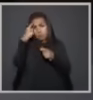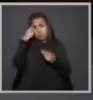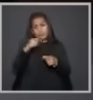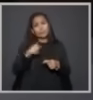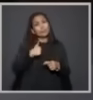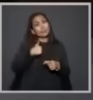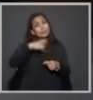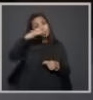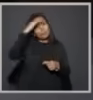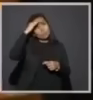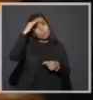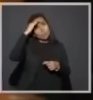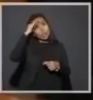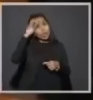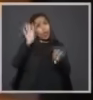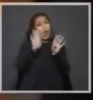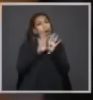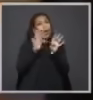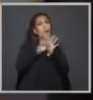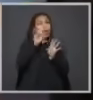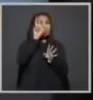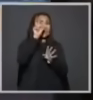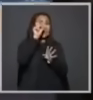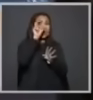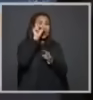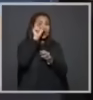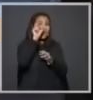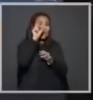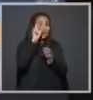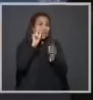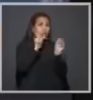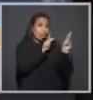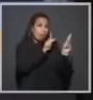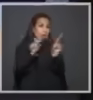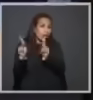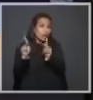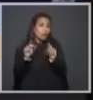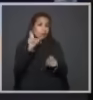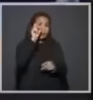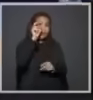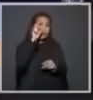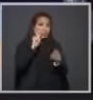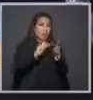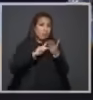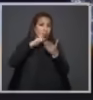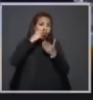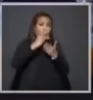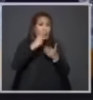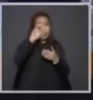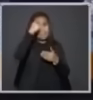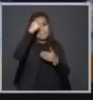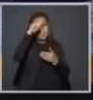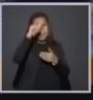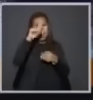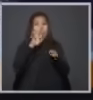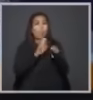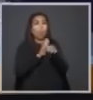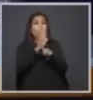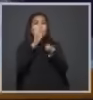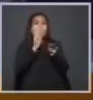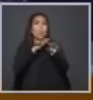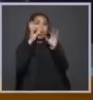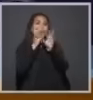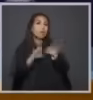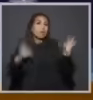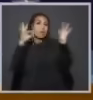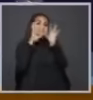pensando como en 30 proyectos estratégicos, pero vamos a priorizar. O sea, a ver, tenemos